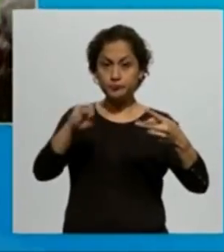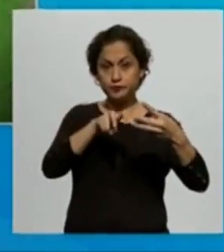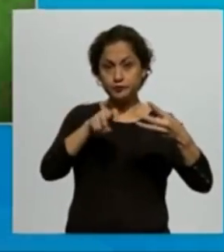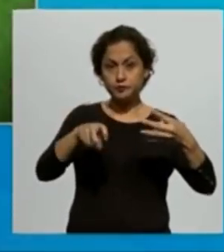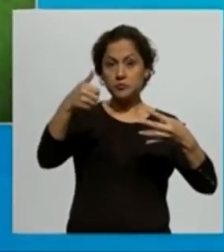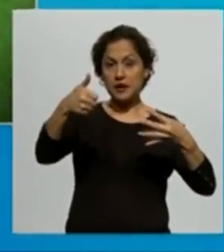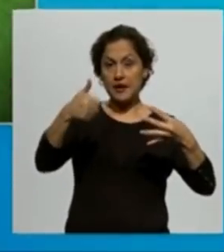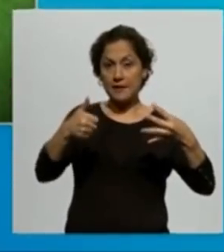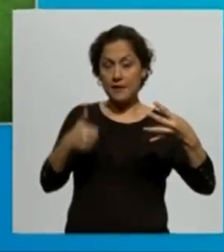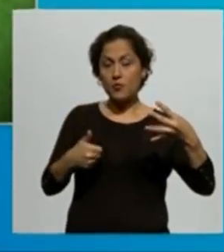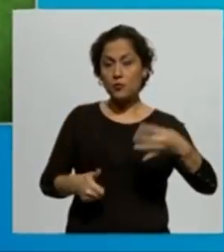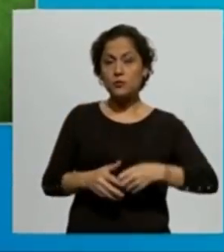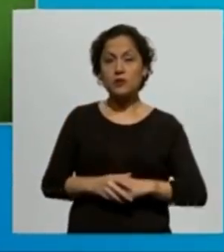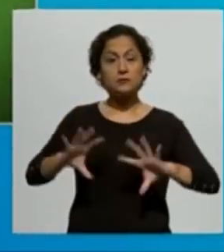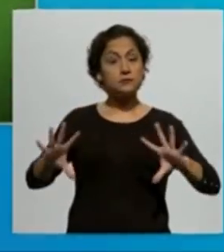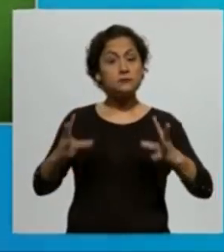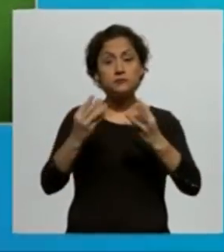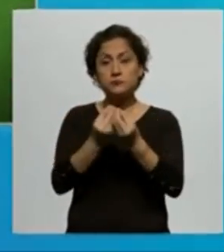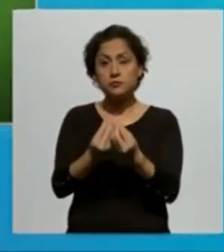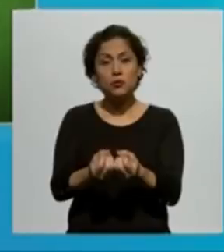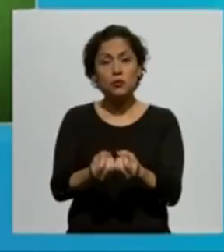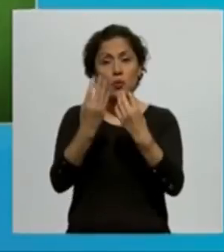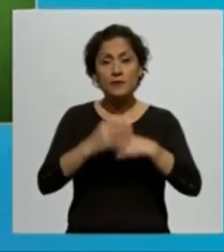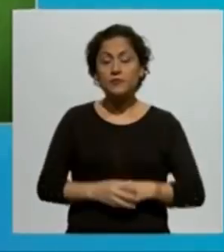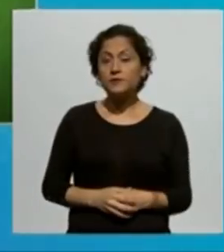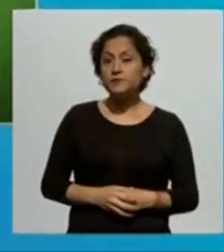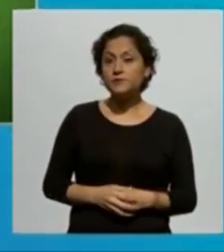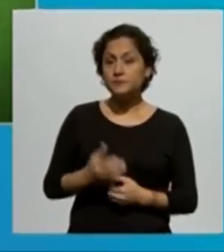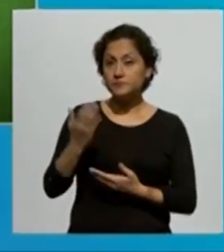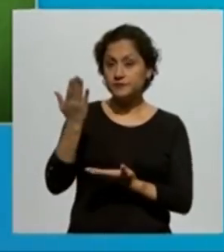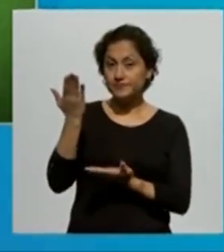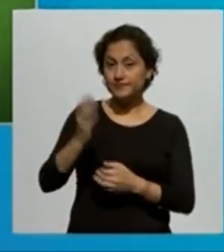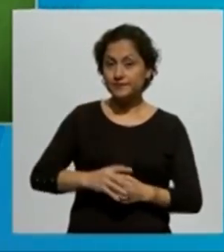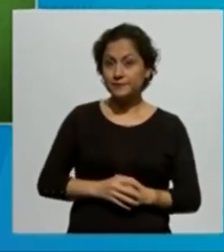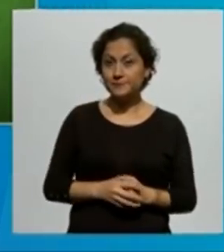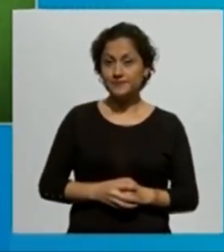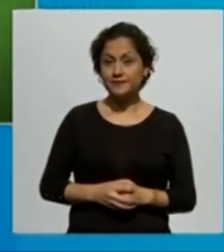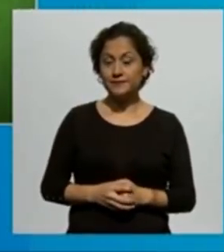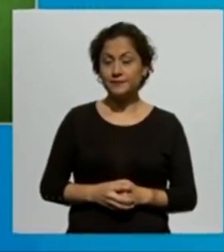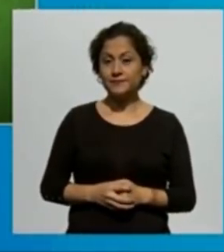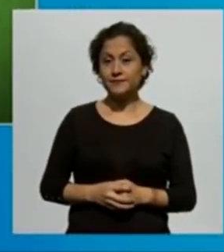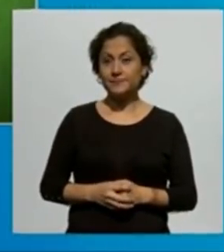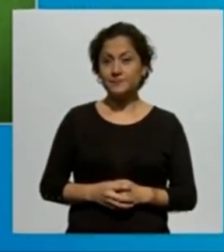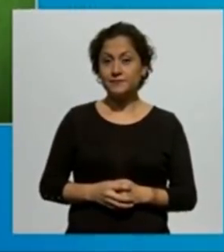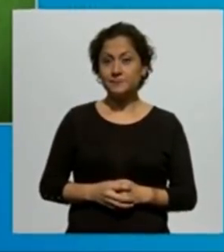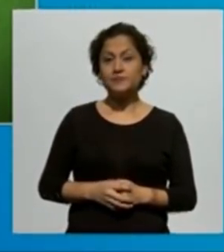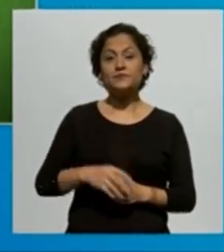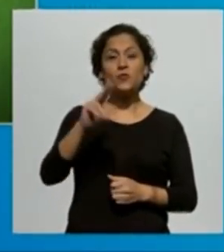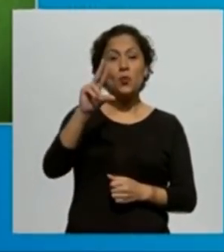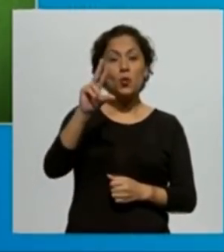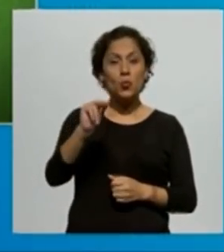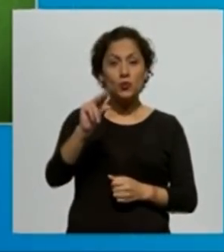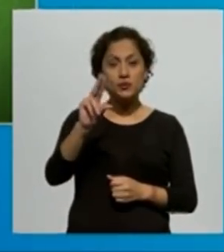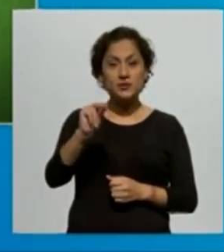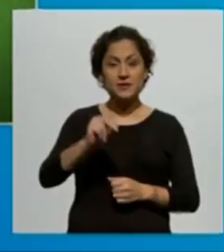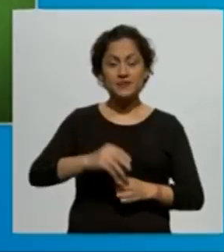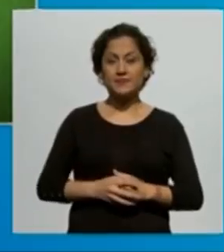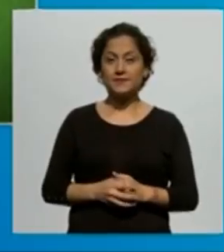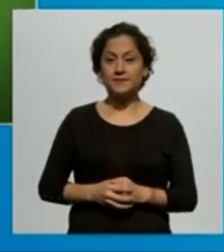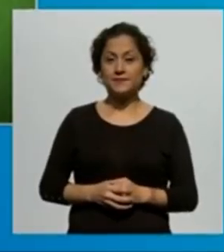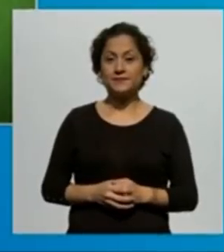¿Qué nos dan? 10 por 8 igual a 80.